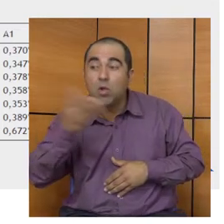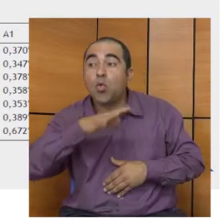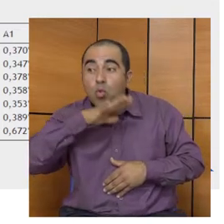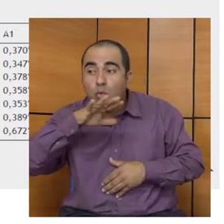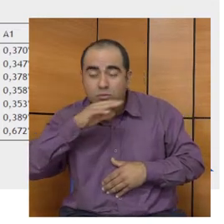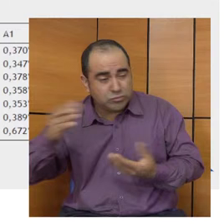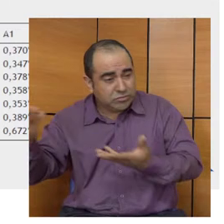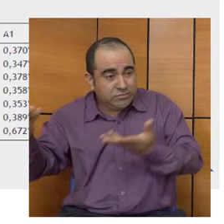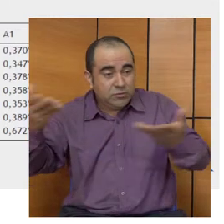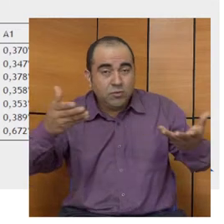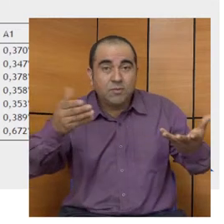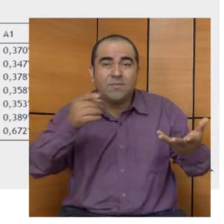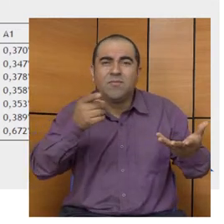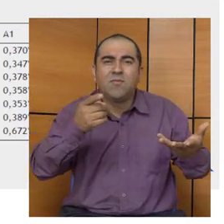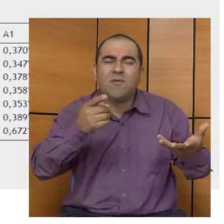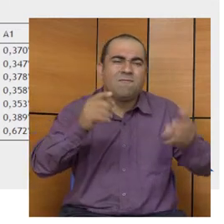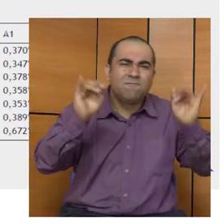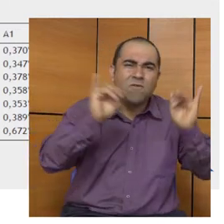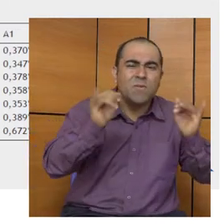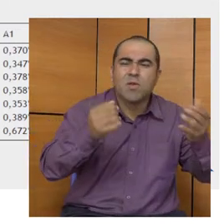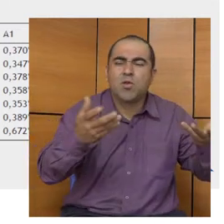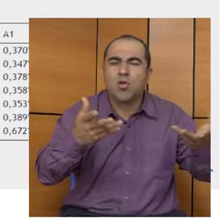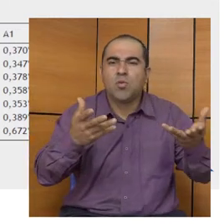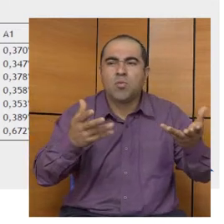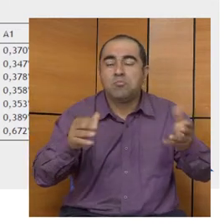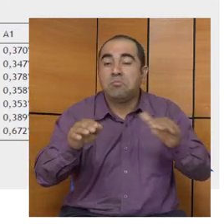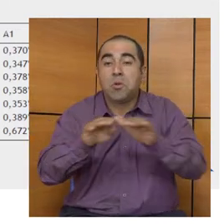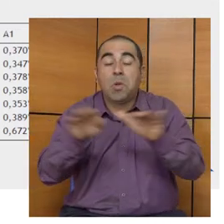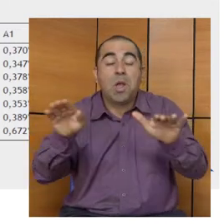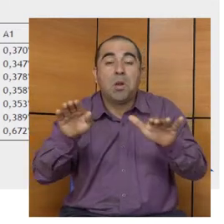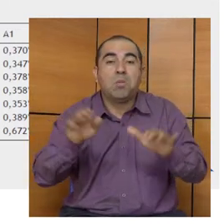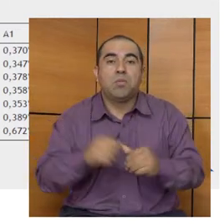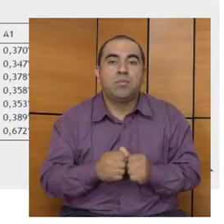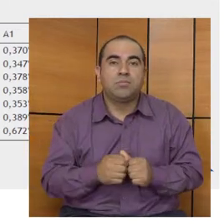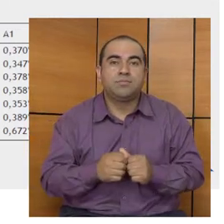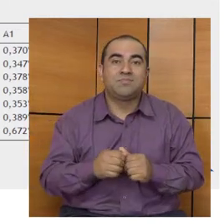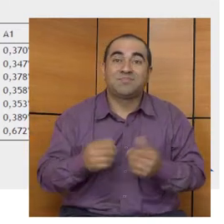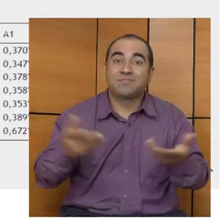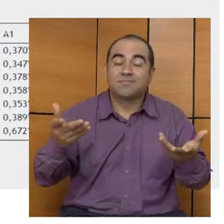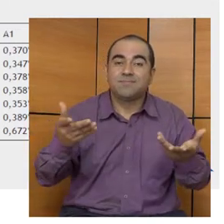tecnología era igual.